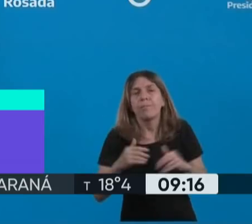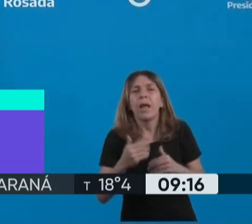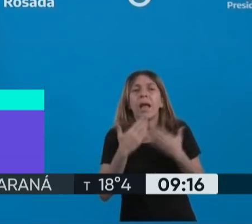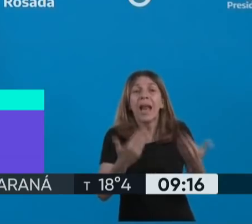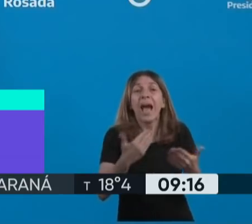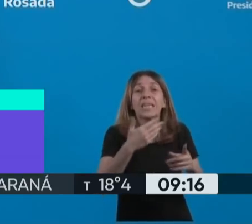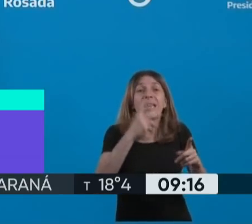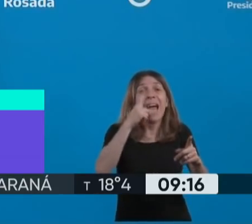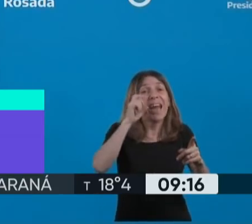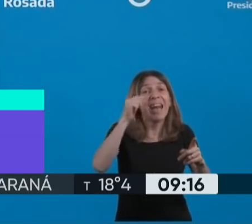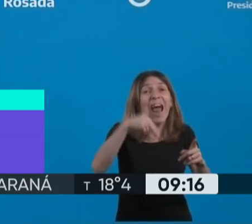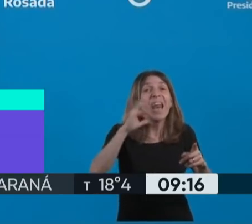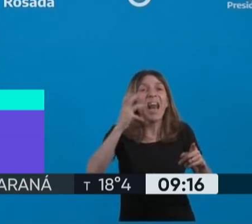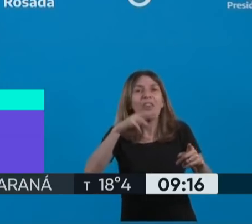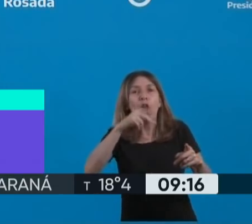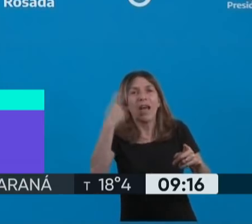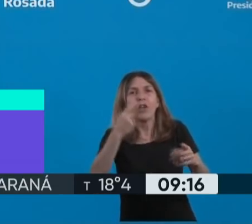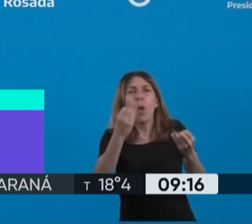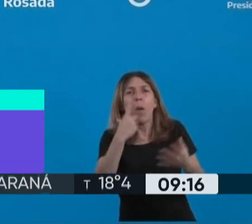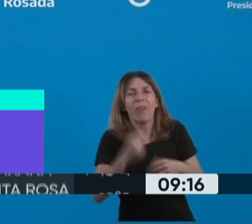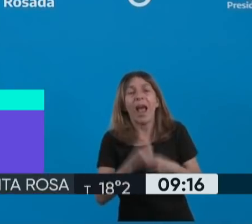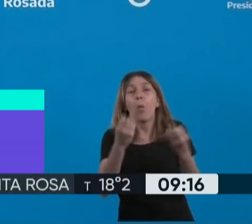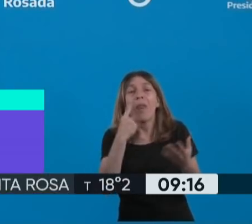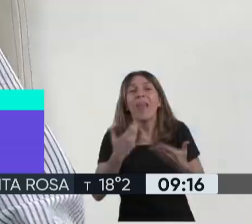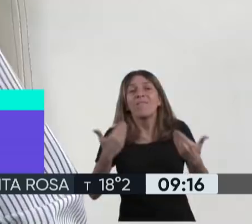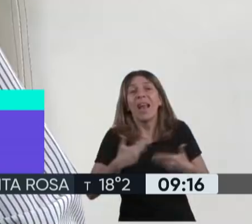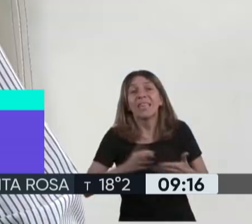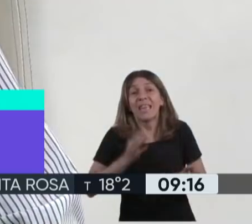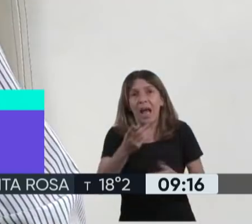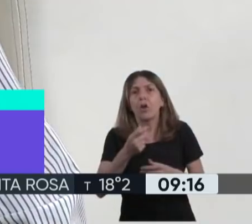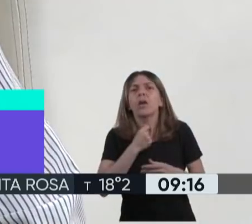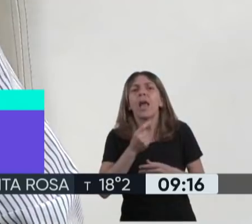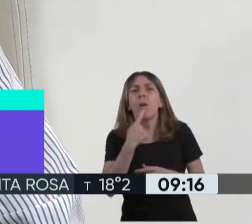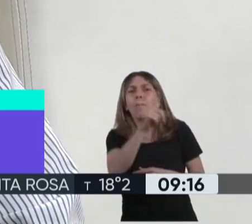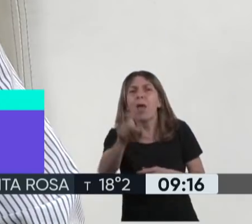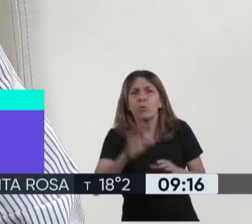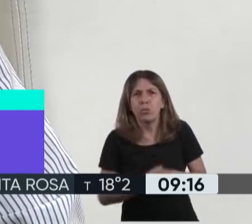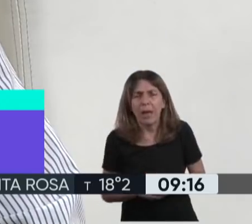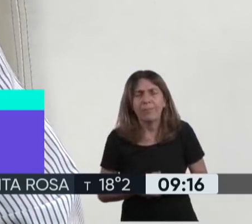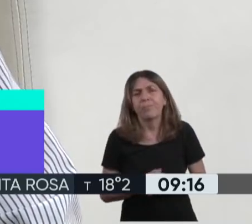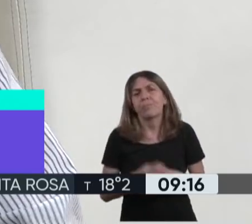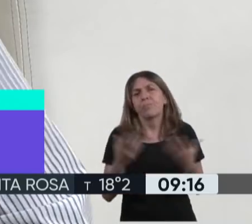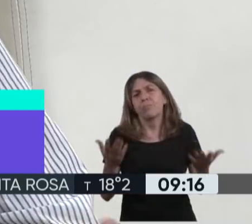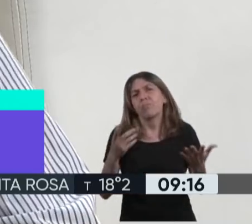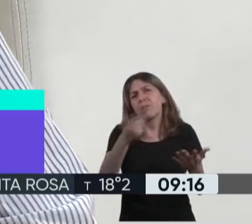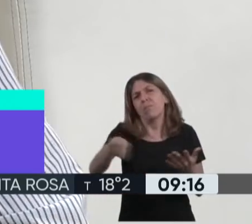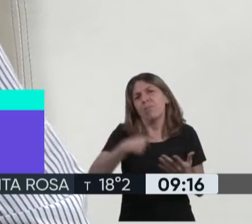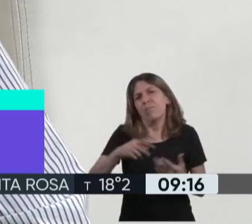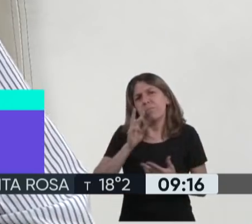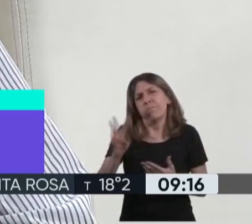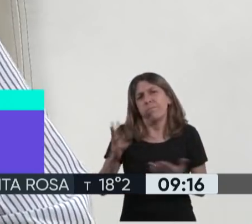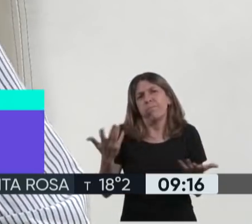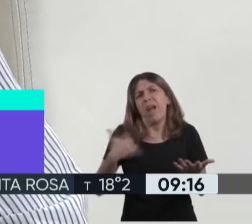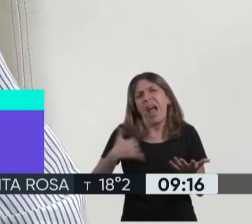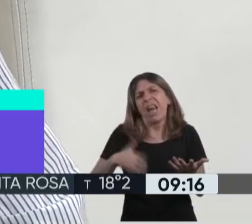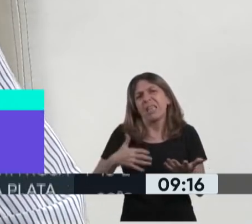Hernán, Radio Nacional. ¿Cómo estás, Hernán? Buen día. Gabriela, buen día, feliz año. Quiero consultarte porque seguramente lo viste, lo vieron todos los